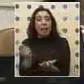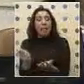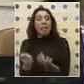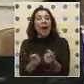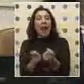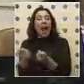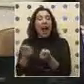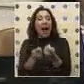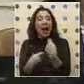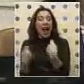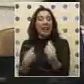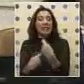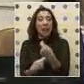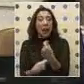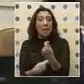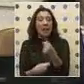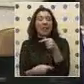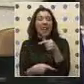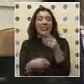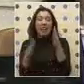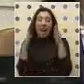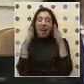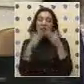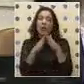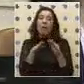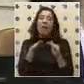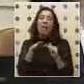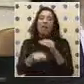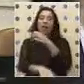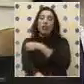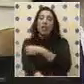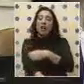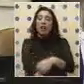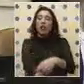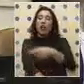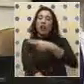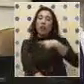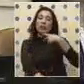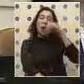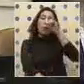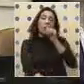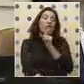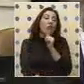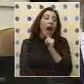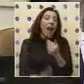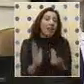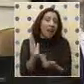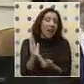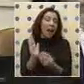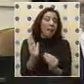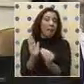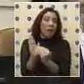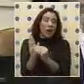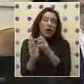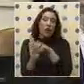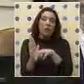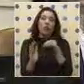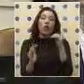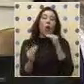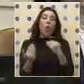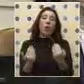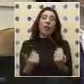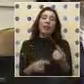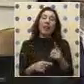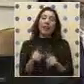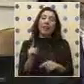administrar esa plata. Ese es el enfoque en favor de las regiones que a nuestro juicio hace falta en este proyecto. Es urgente que